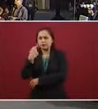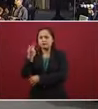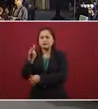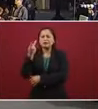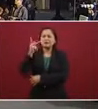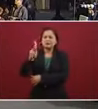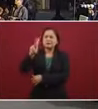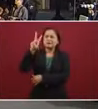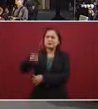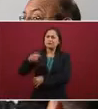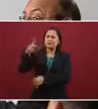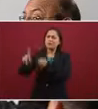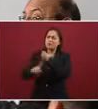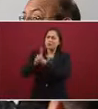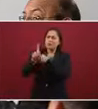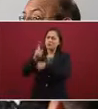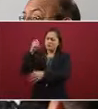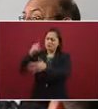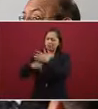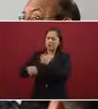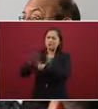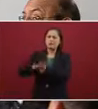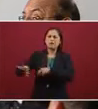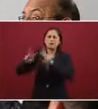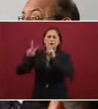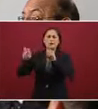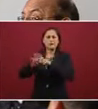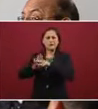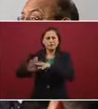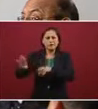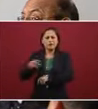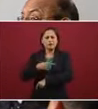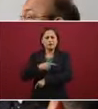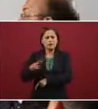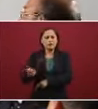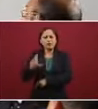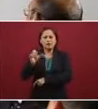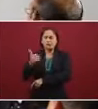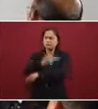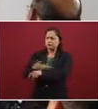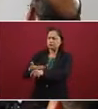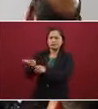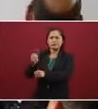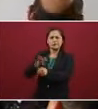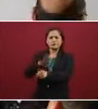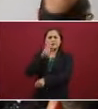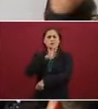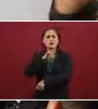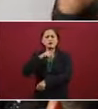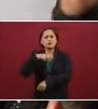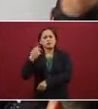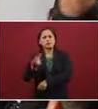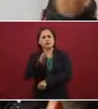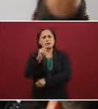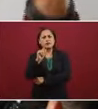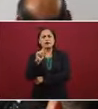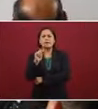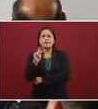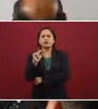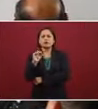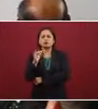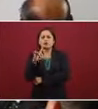la situación migrante, la pobreza, pero también la mala administración. Mi pregunta es, señor presidente, en Tapachula están llevando a cabo